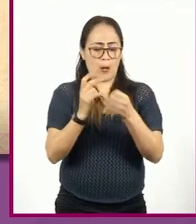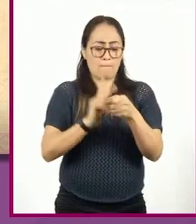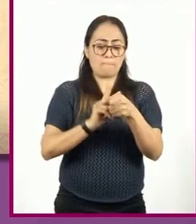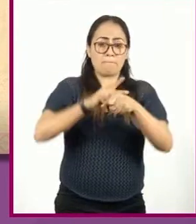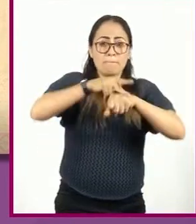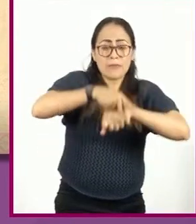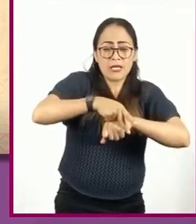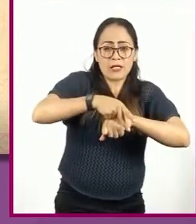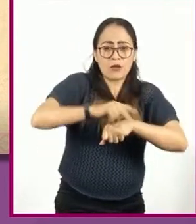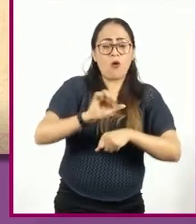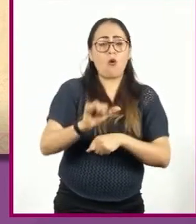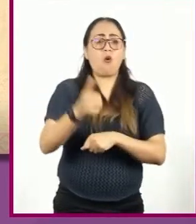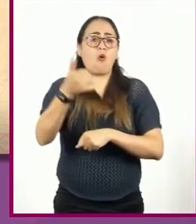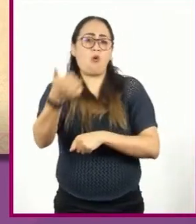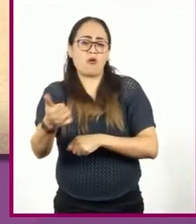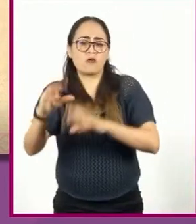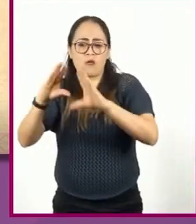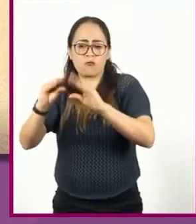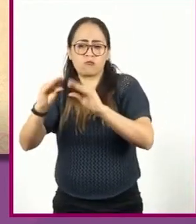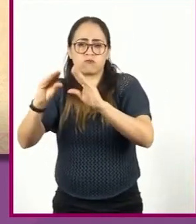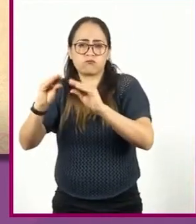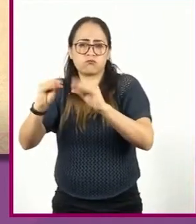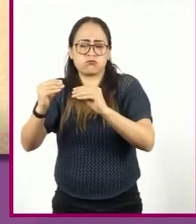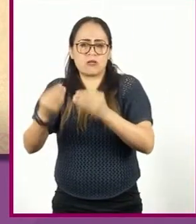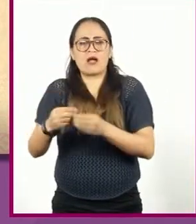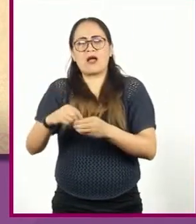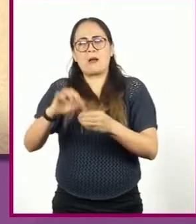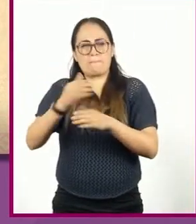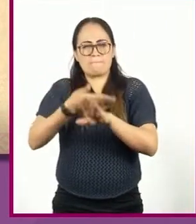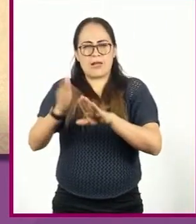comenzaron a utilizar el algodón en su vestimenta.